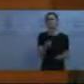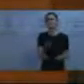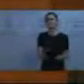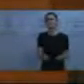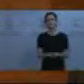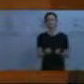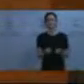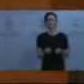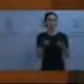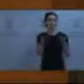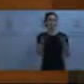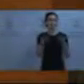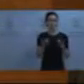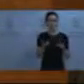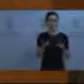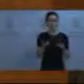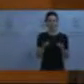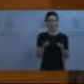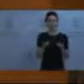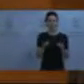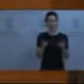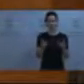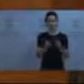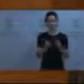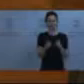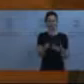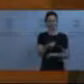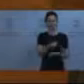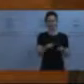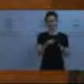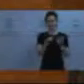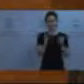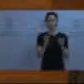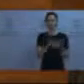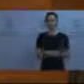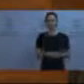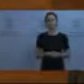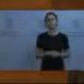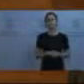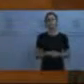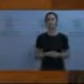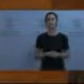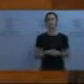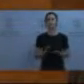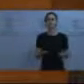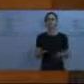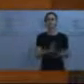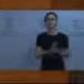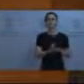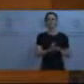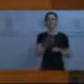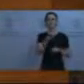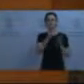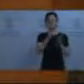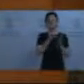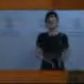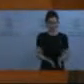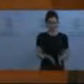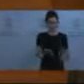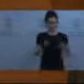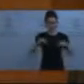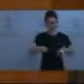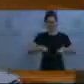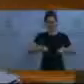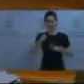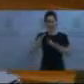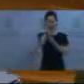poco de sectarismo, por lo menos un poco de sectarismo. Mire, señor consejero, aquí, bueno, yo creo